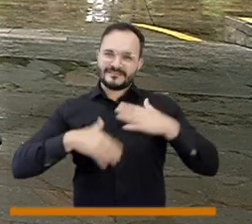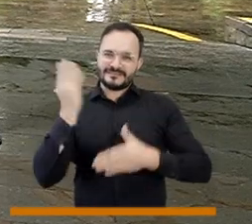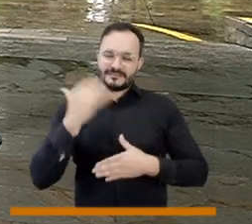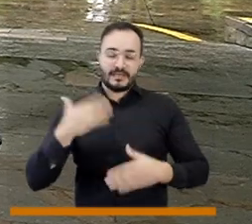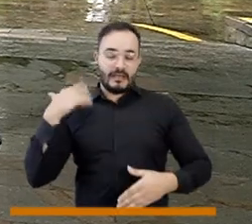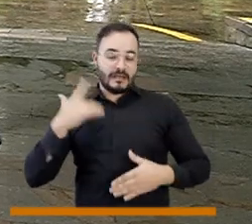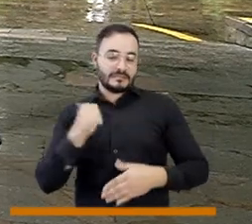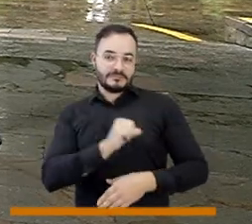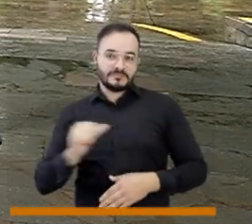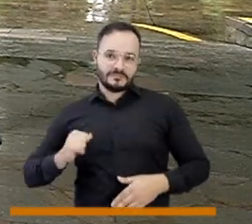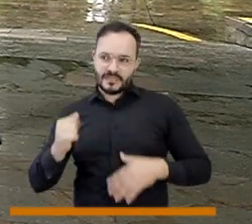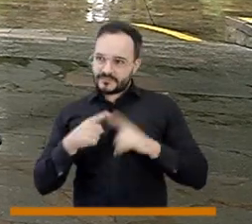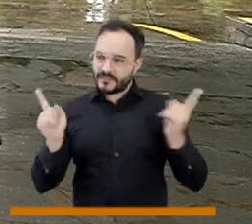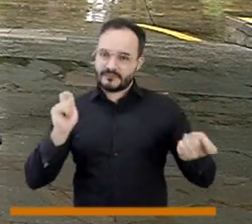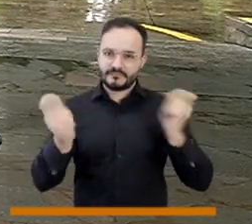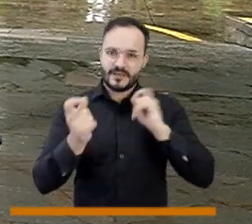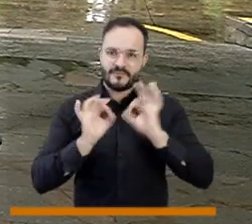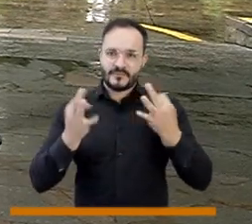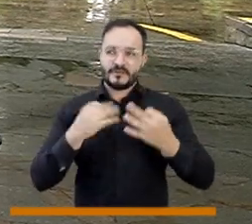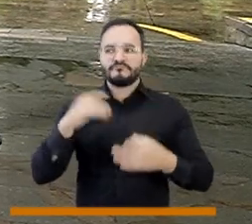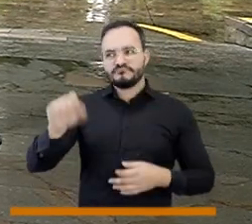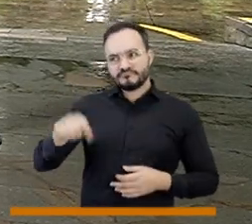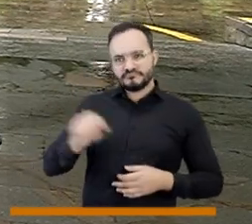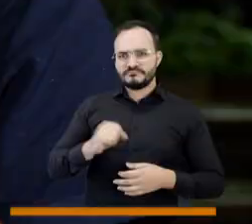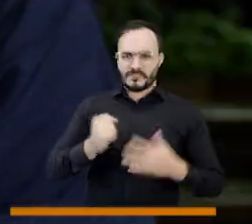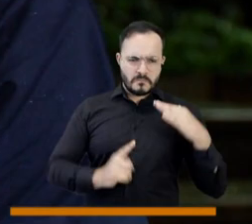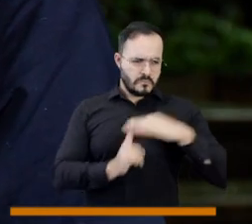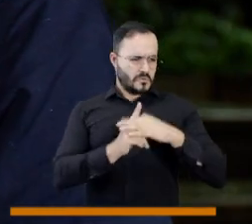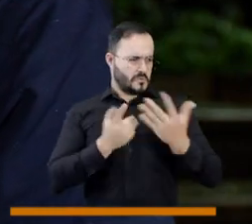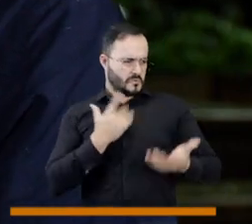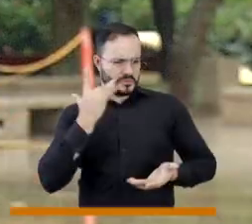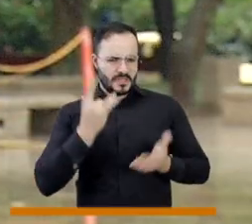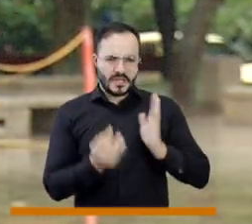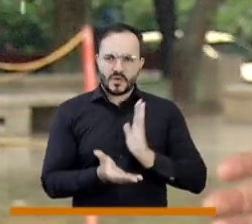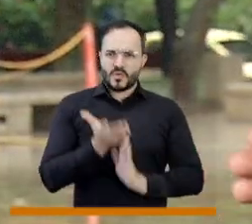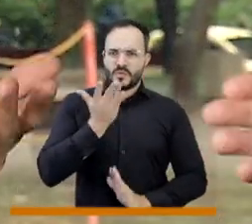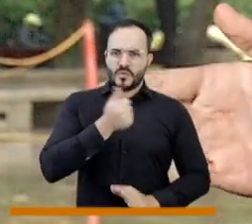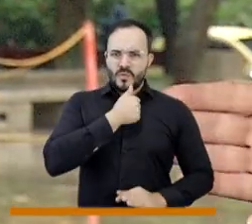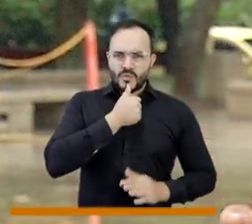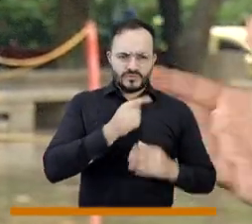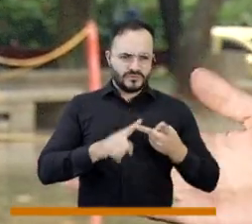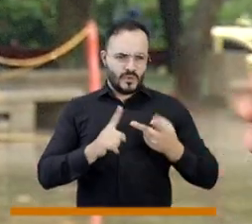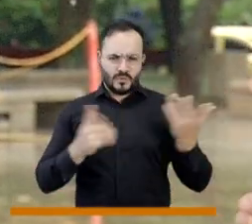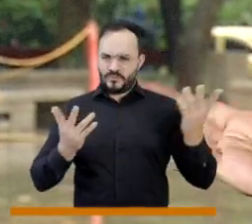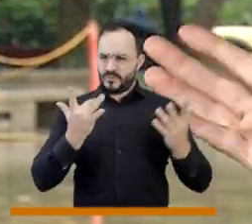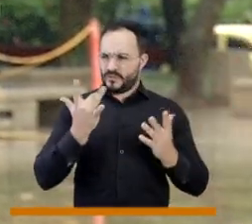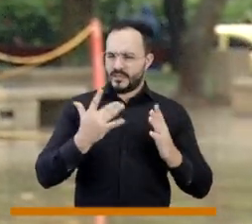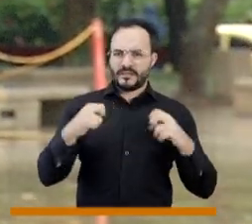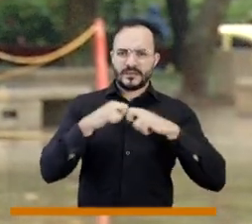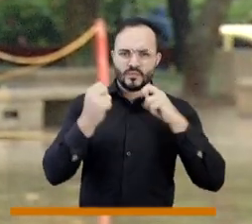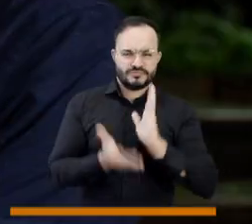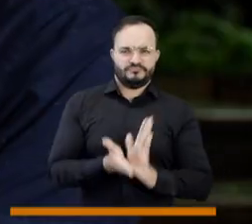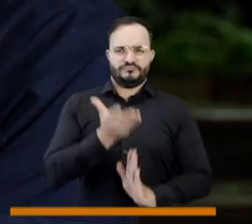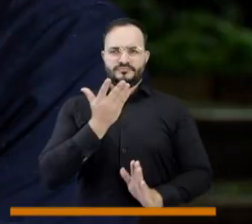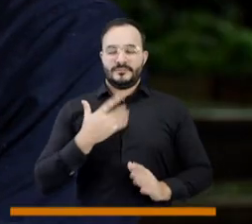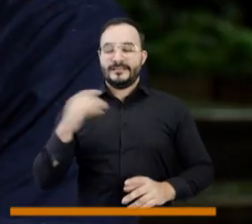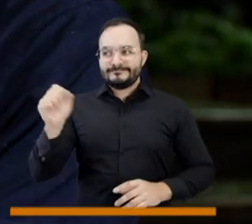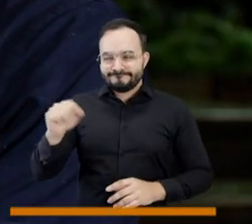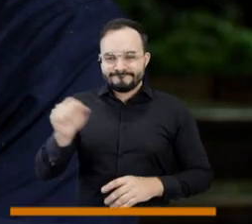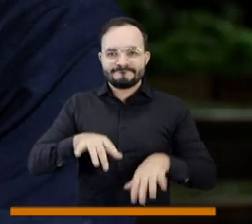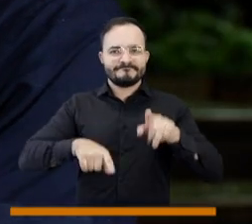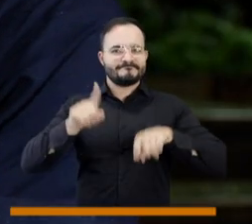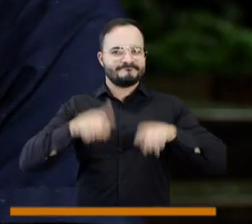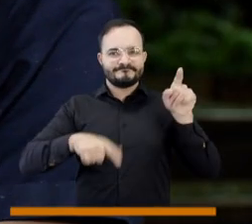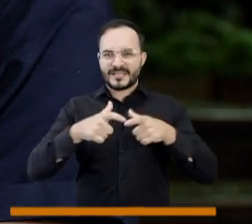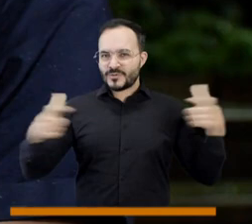y ya uno mira cómo son los consumos. Claro, y mira los consumos, mes a mes, dice no. no sabe de dónde sale, ni por qué, y qué le aumentó y qué no. No tengo ni idea de dónde sale. Uno de